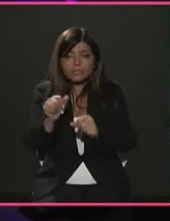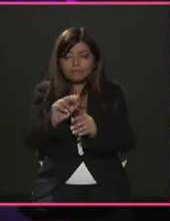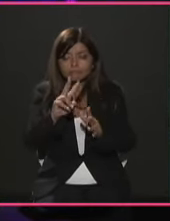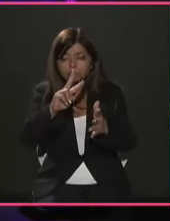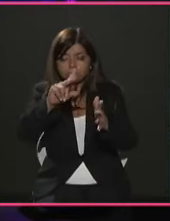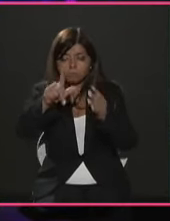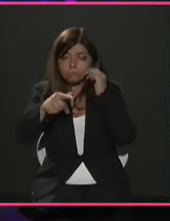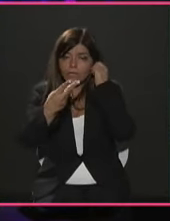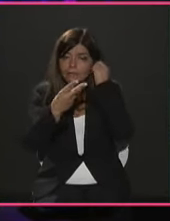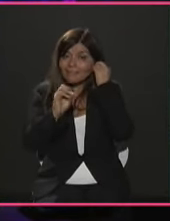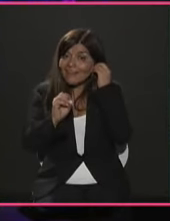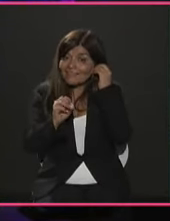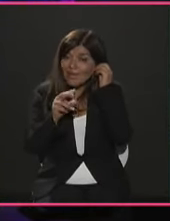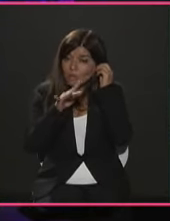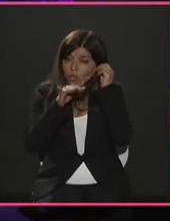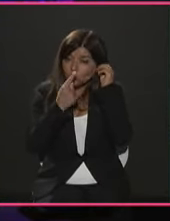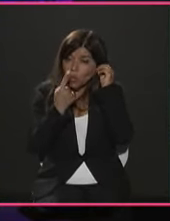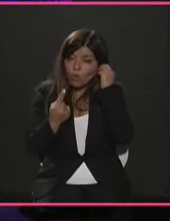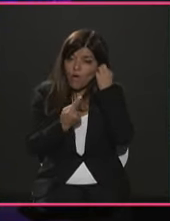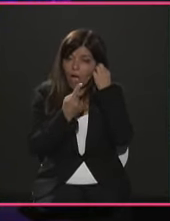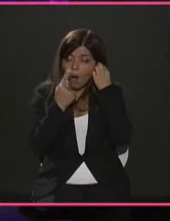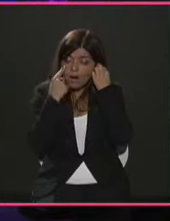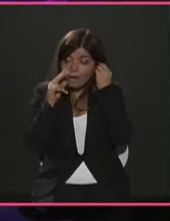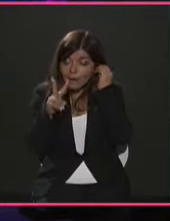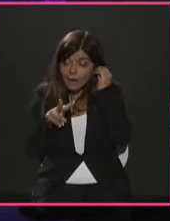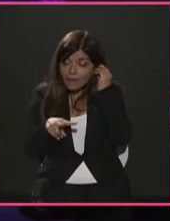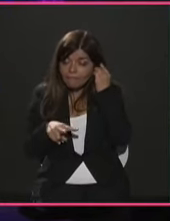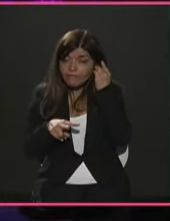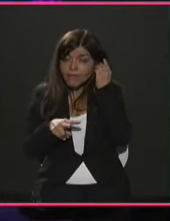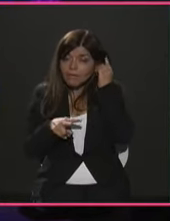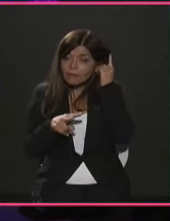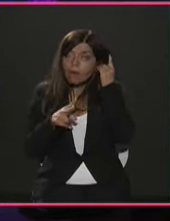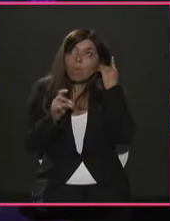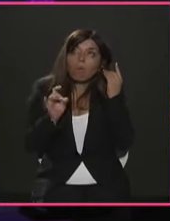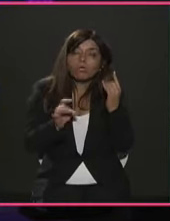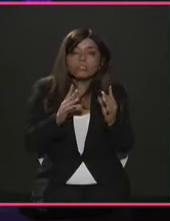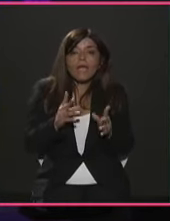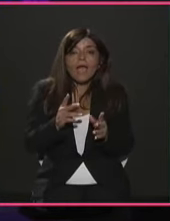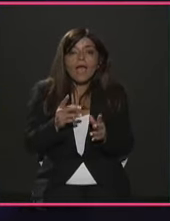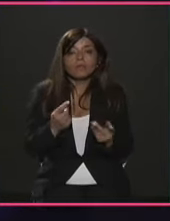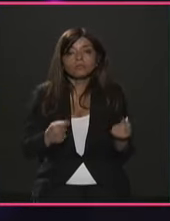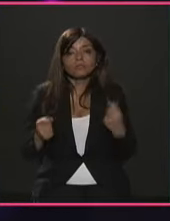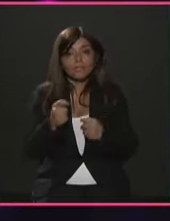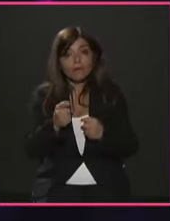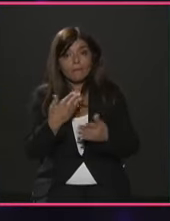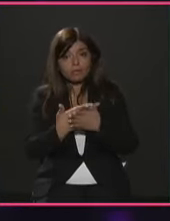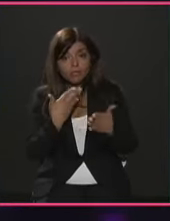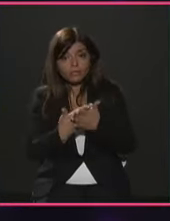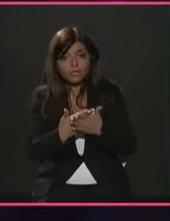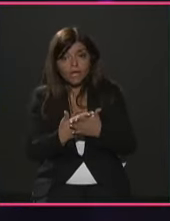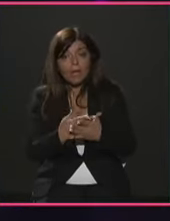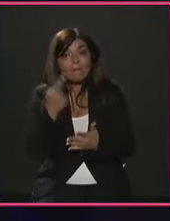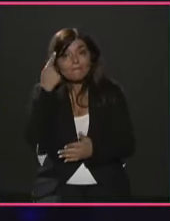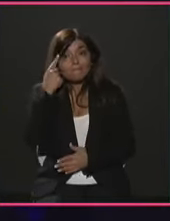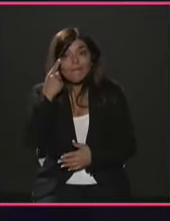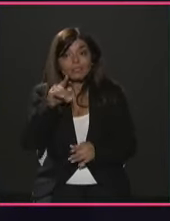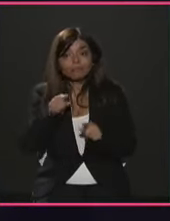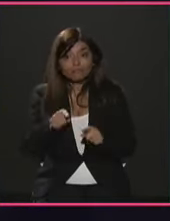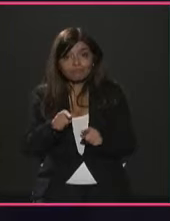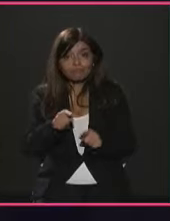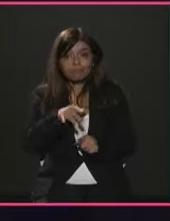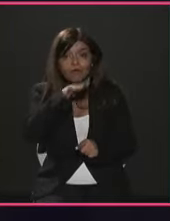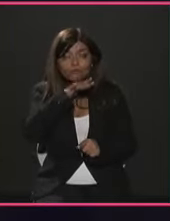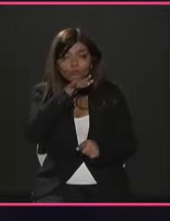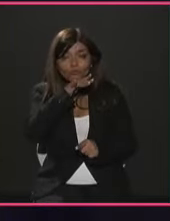entre 30 minuto y una hora para ver si existe un tratamiento que pudiese servir gracias a este útil que